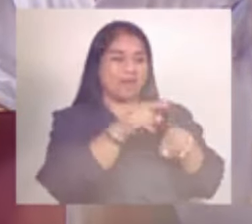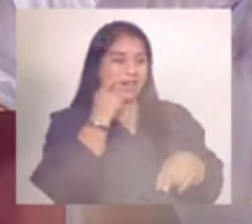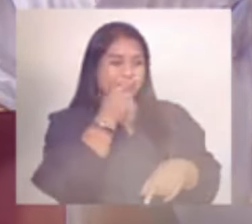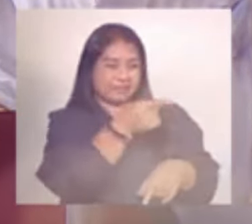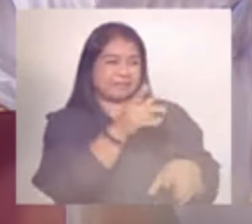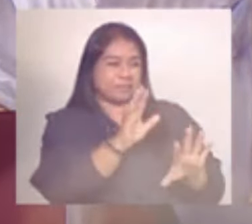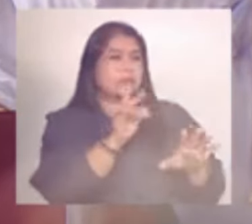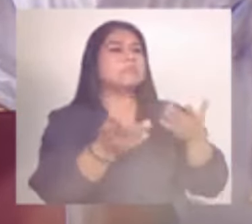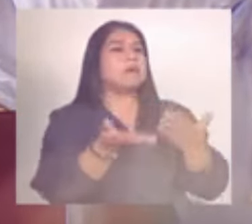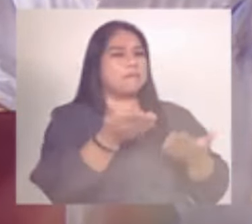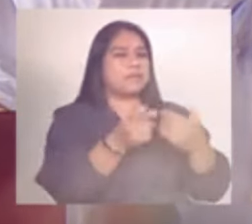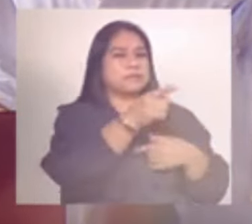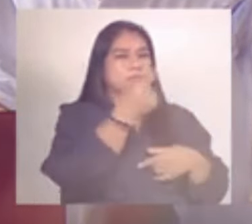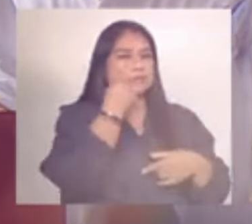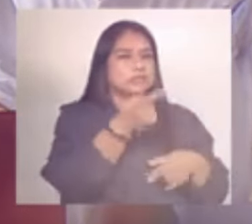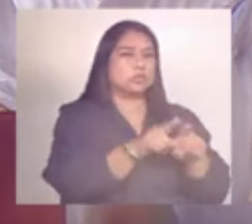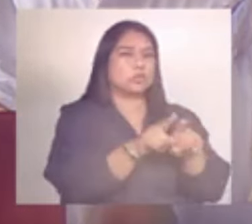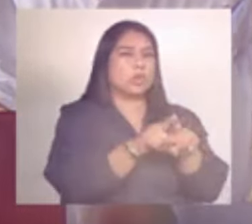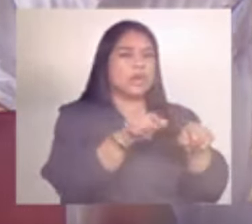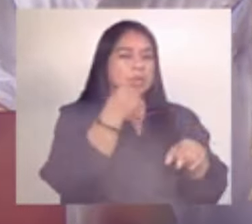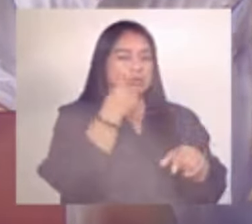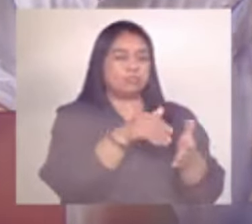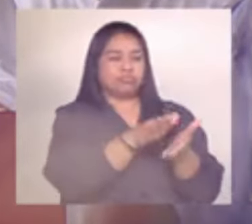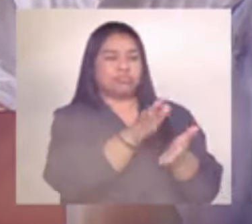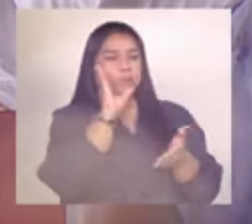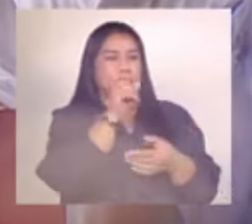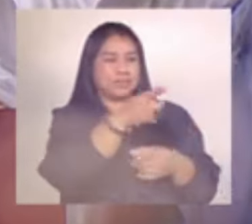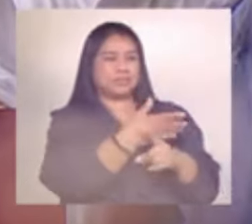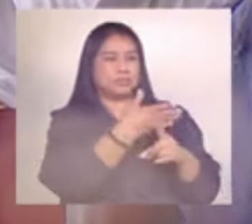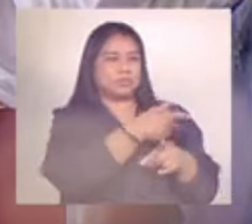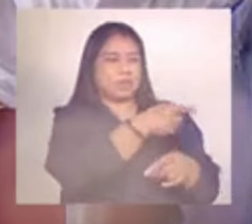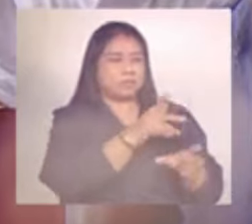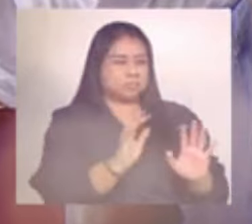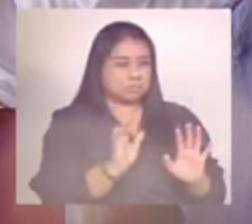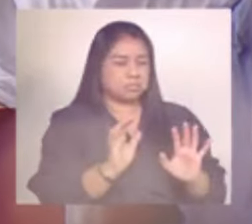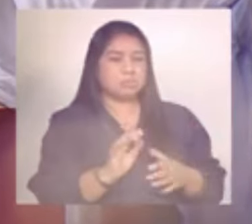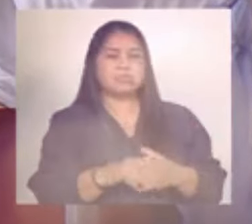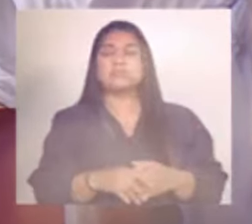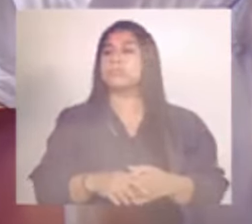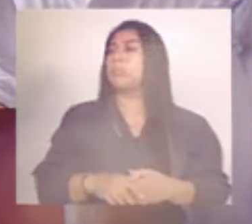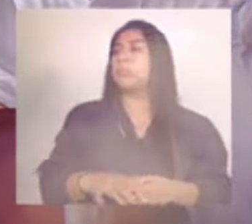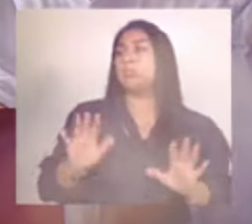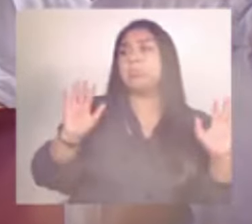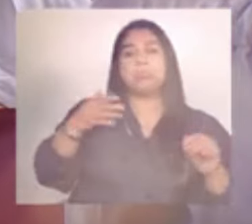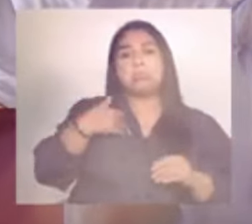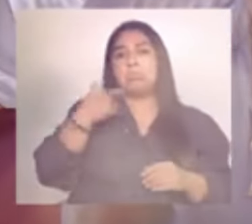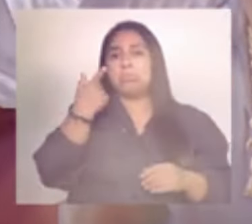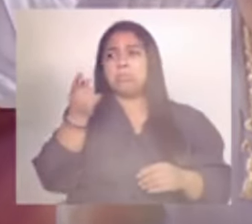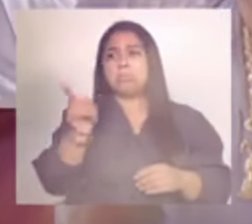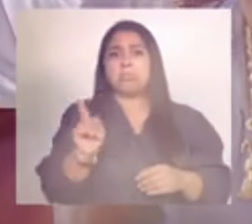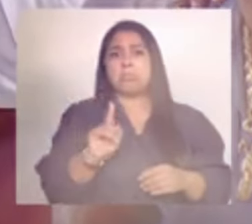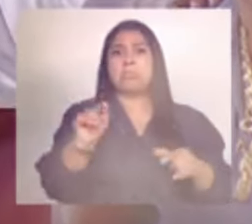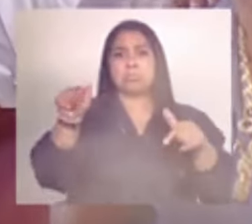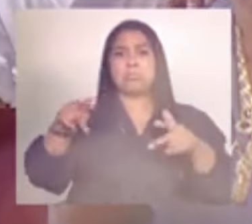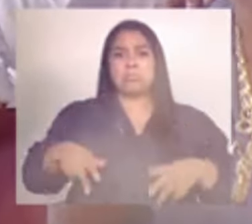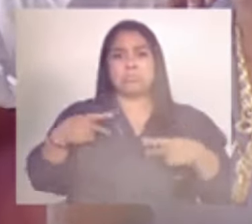que pueda pasar lo mismo que fue después destituida por ese problema? Pues no, hasta donde nosotros entendemos, ella tiene la residencia acá. ¿En